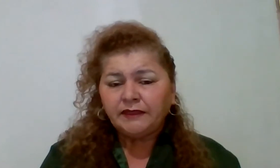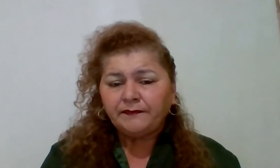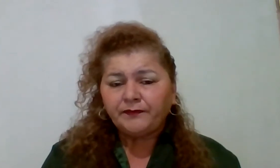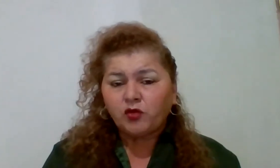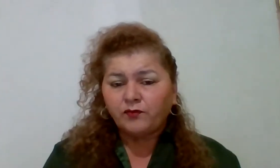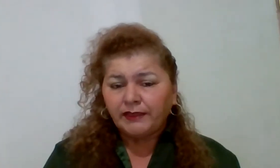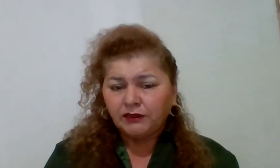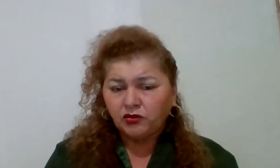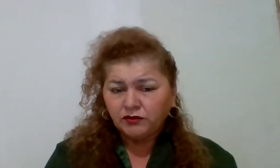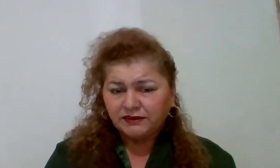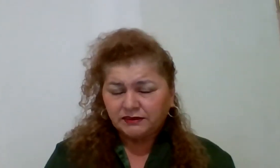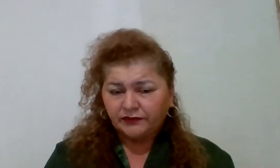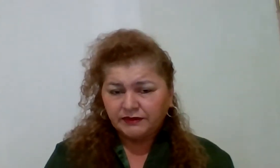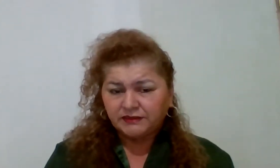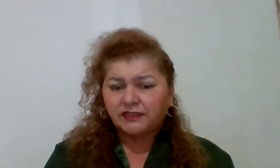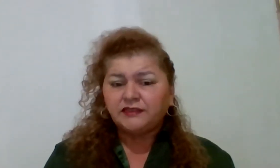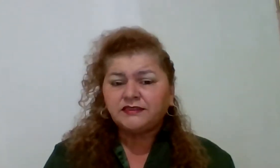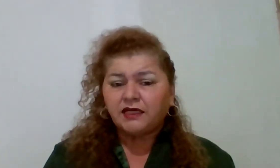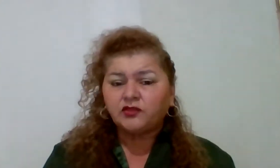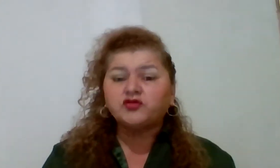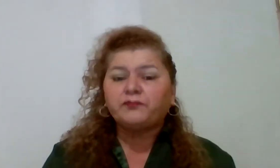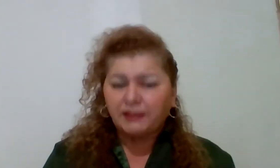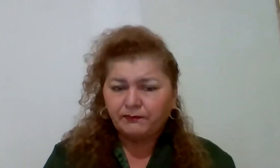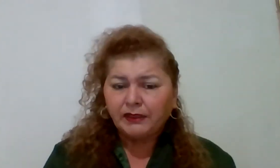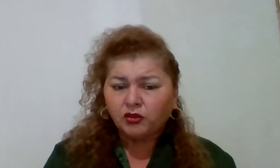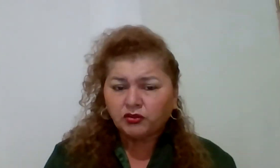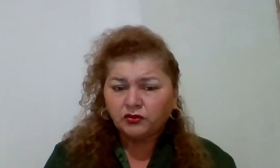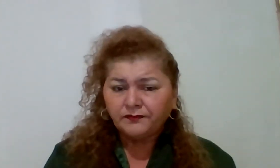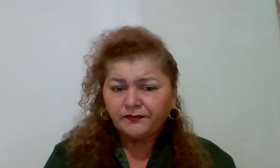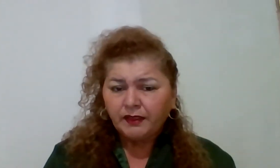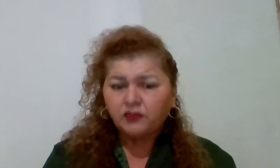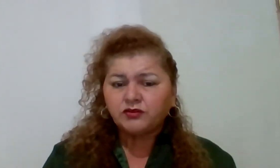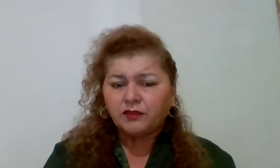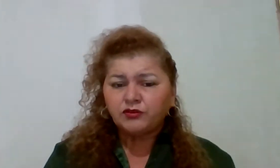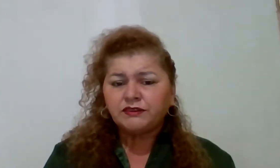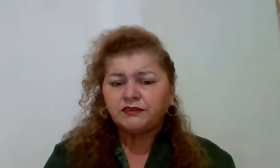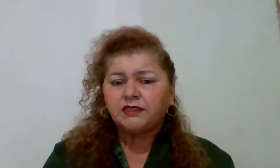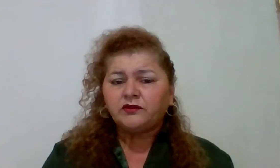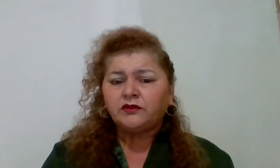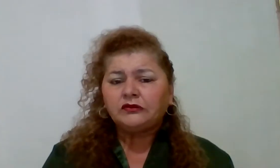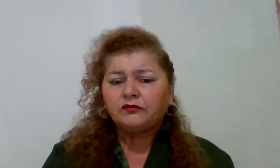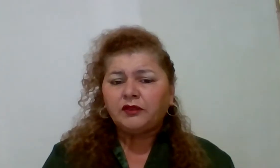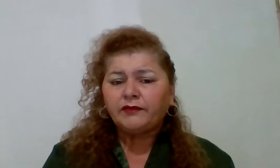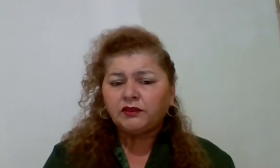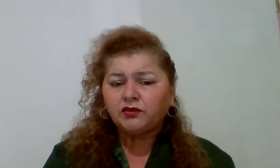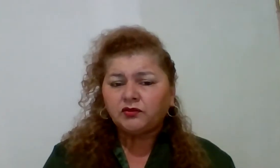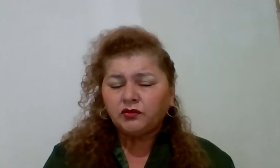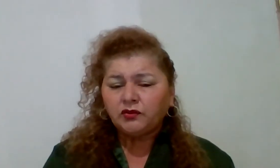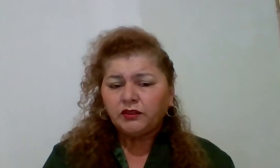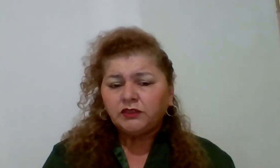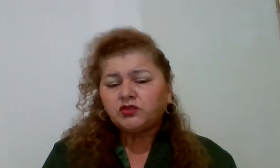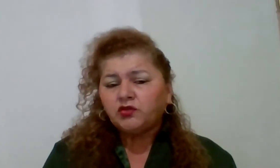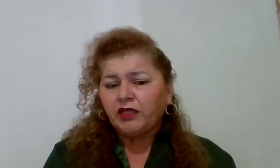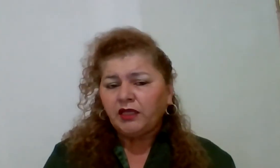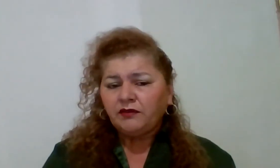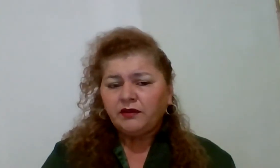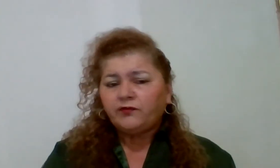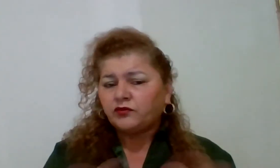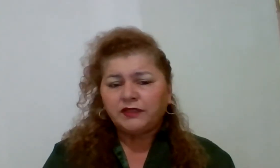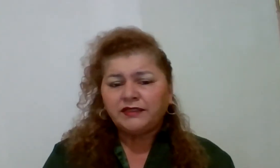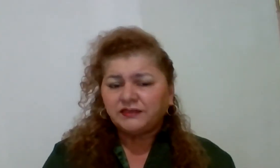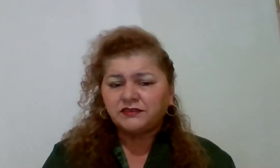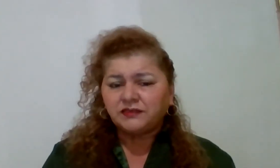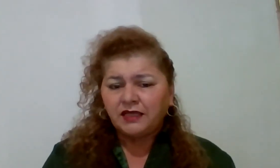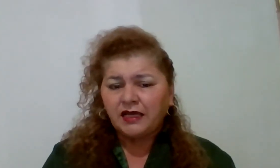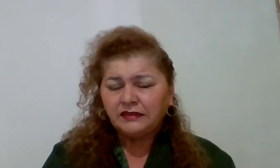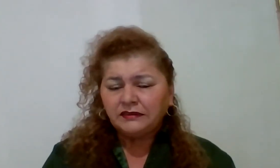Este convenio se está iniciando, es un plan piloto, lo estamos iniciando en el 2021. Surge por